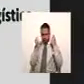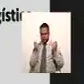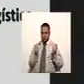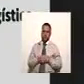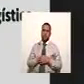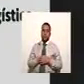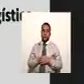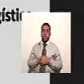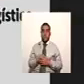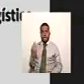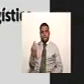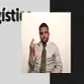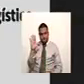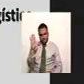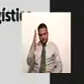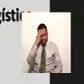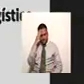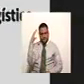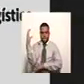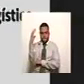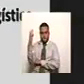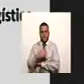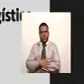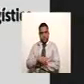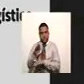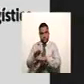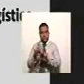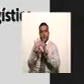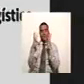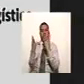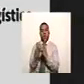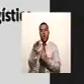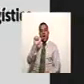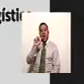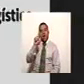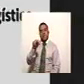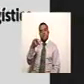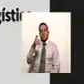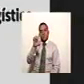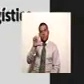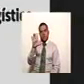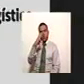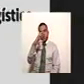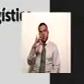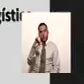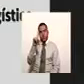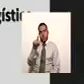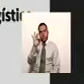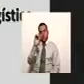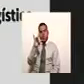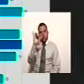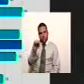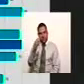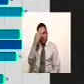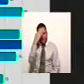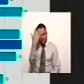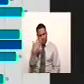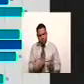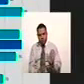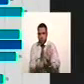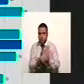Porque nuevamente en este país, senador Ángel Custodio, un COMPES no se le niega a nadie.